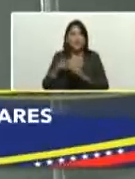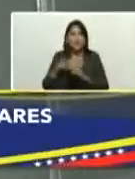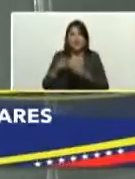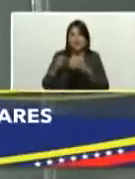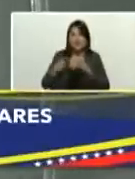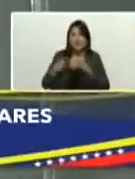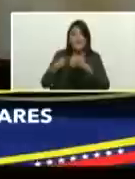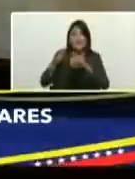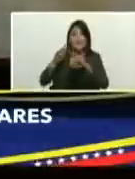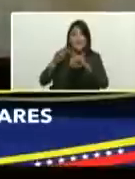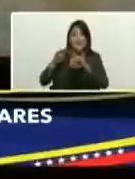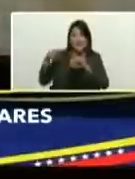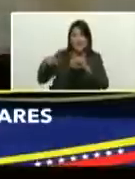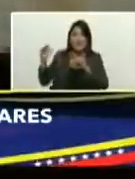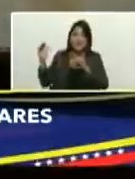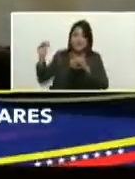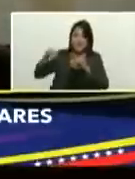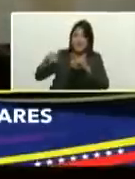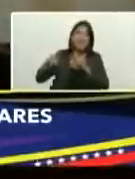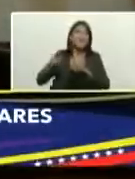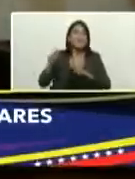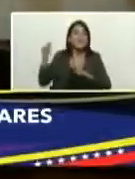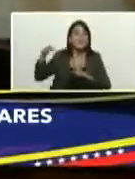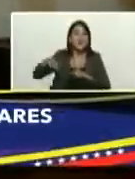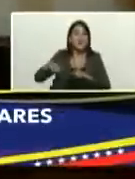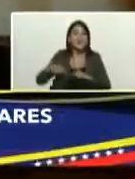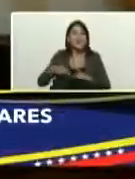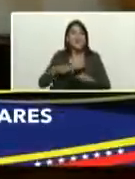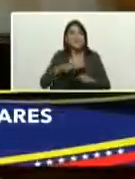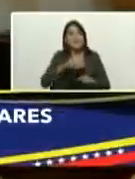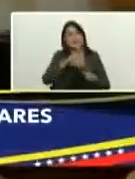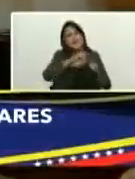Caujaro, de Villa Colombia,